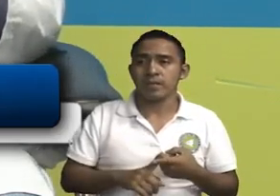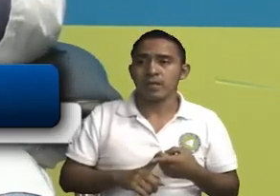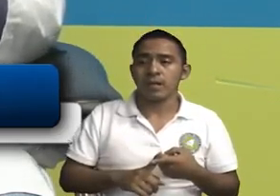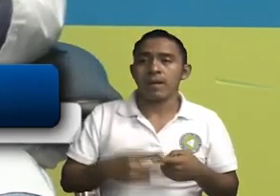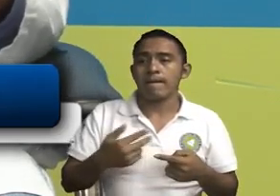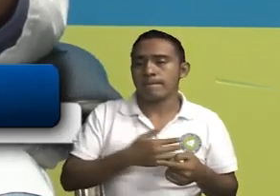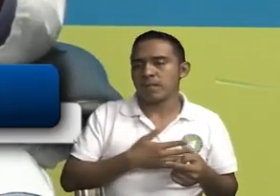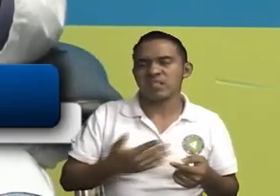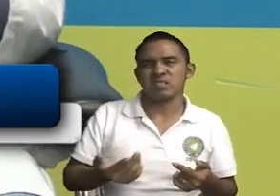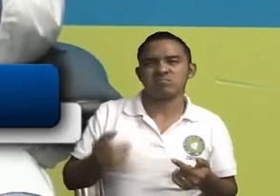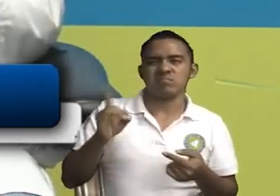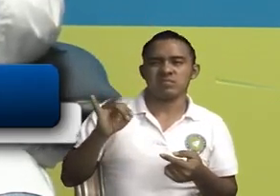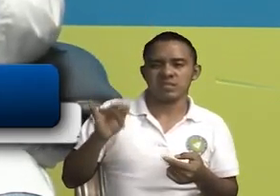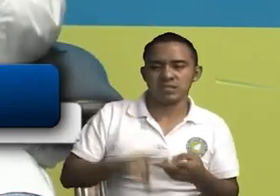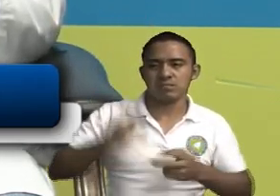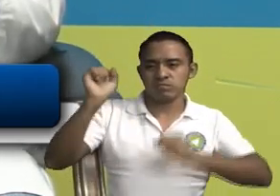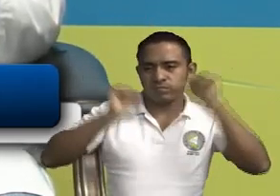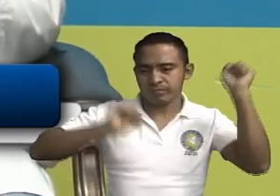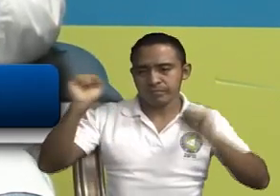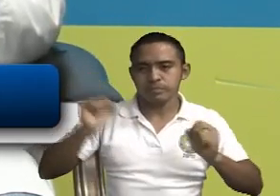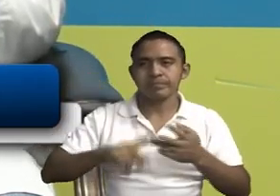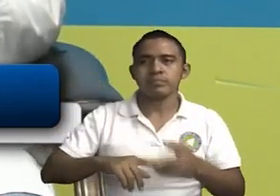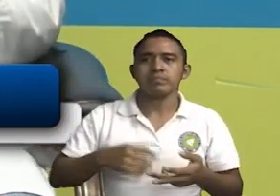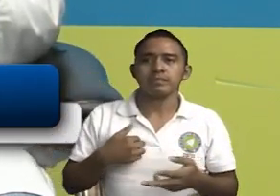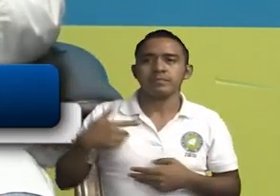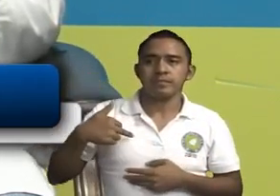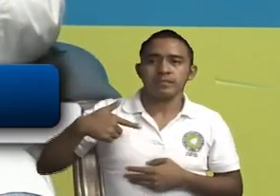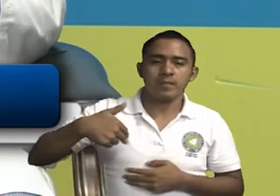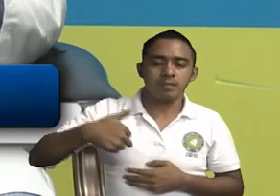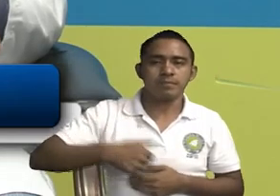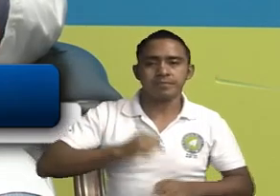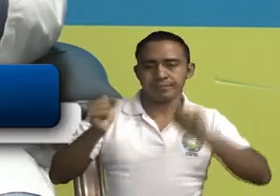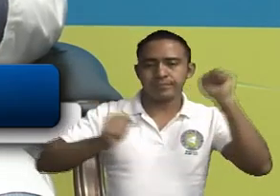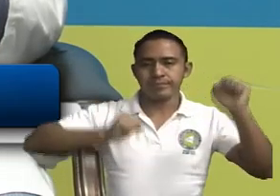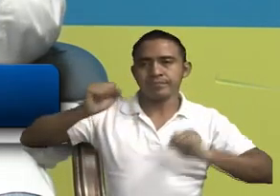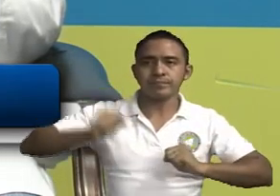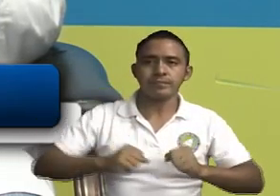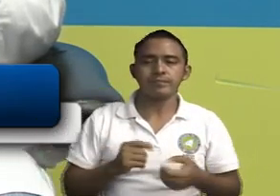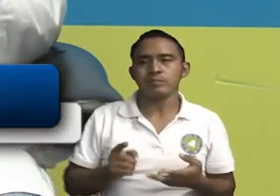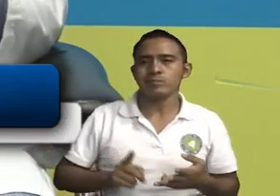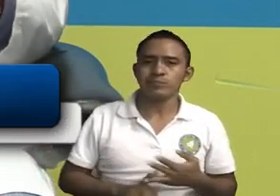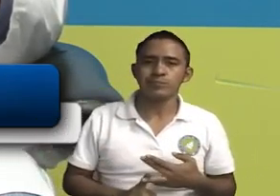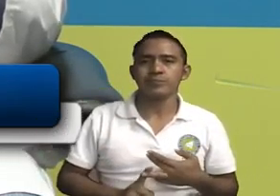dieta, hacer ejercicio cardiovascular, ¿verdad?, es lo más importante, ¿verdad?